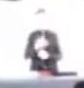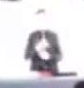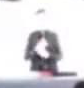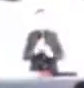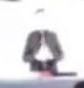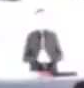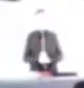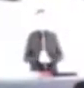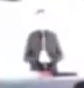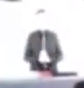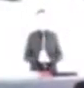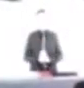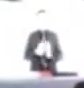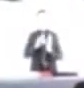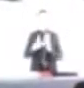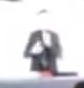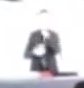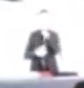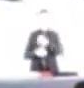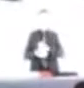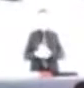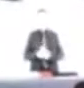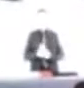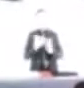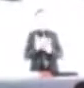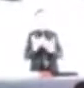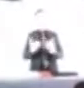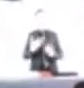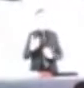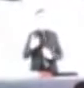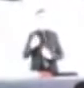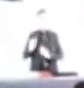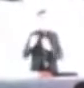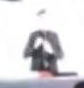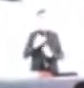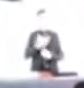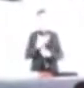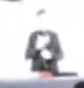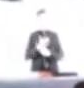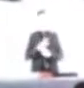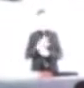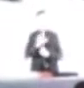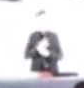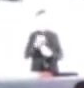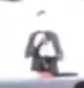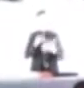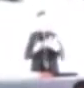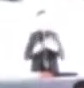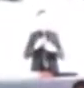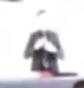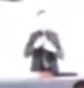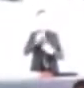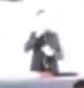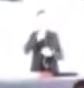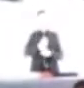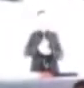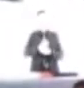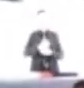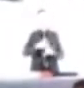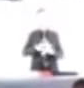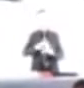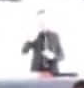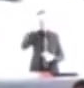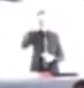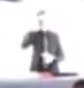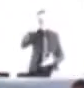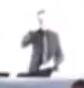señor secretario. En atención a lo que se me comunica, en relación a los secretarios del Supremo Tribunal de Justicia y del Consejo del